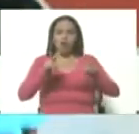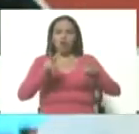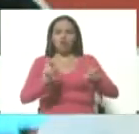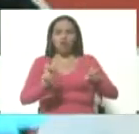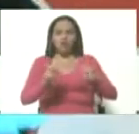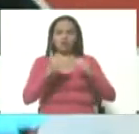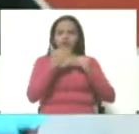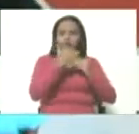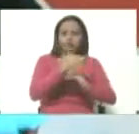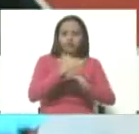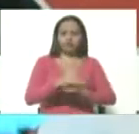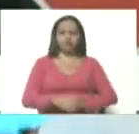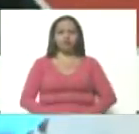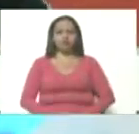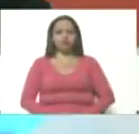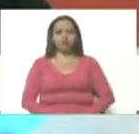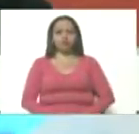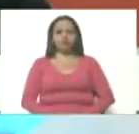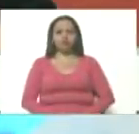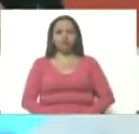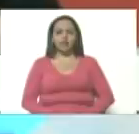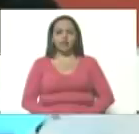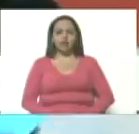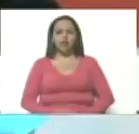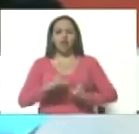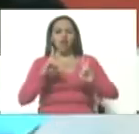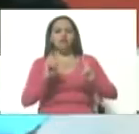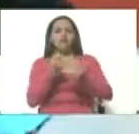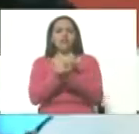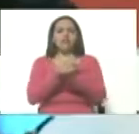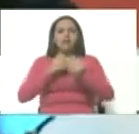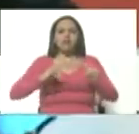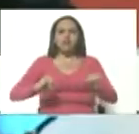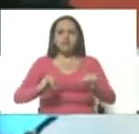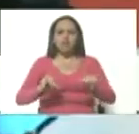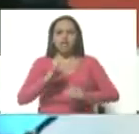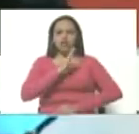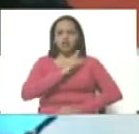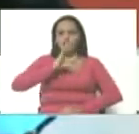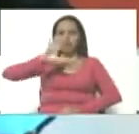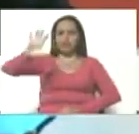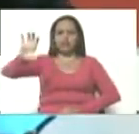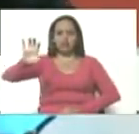etapa, una nueva independencia y soberanía.